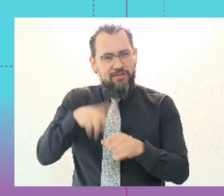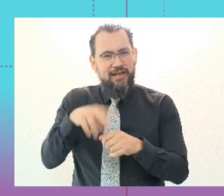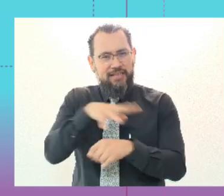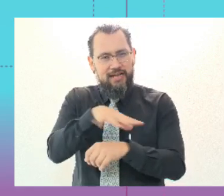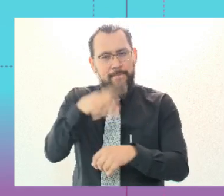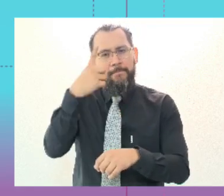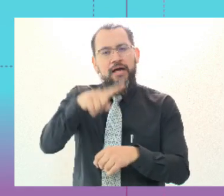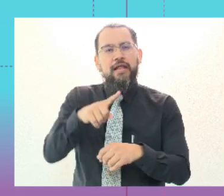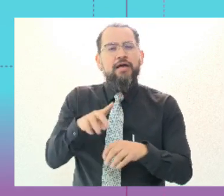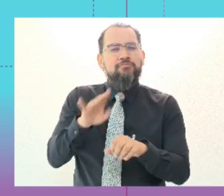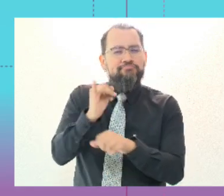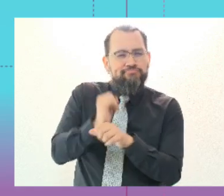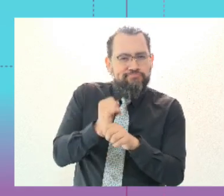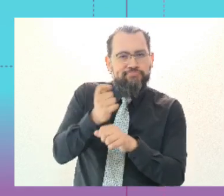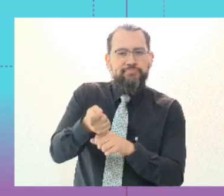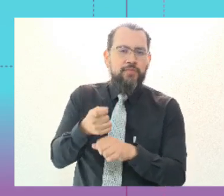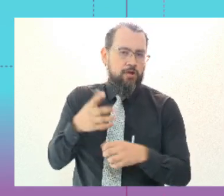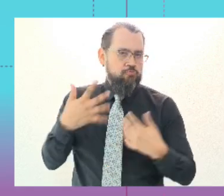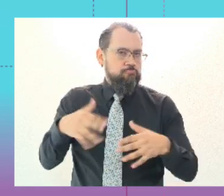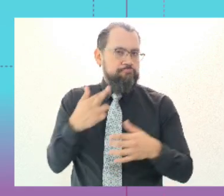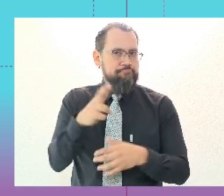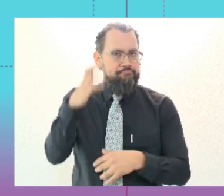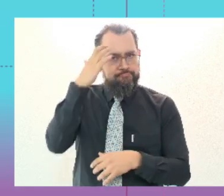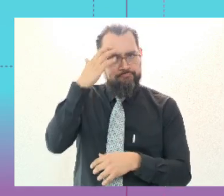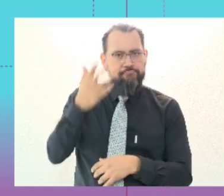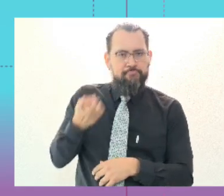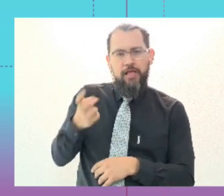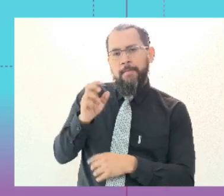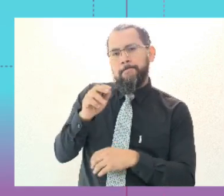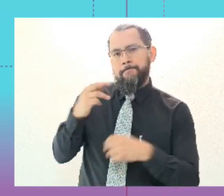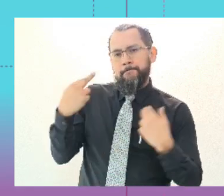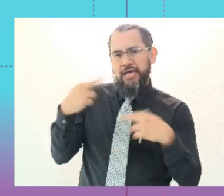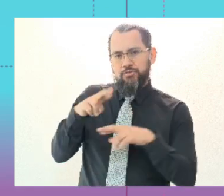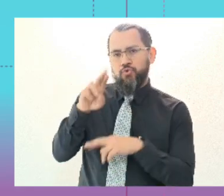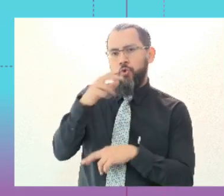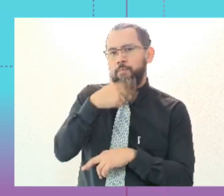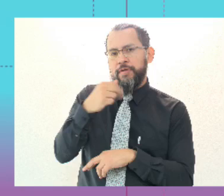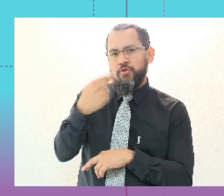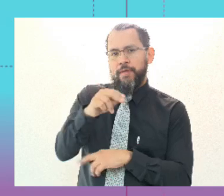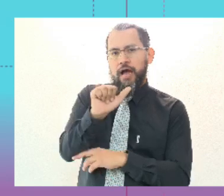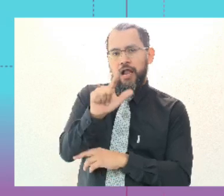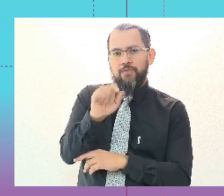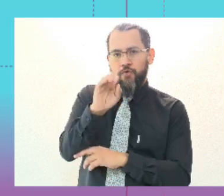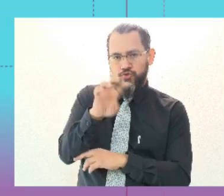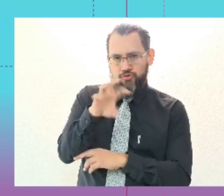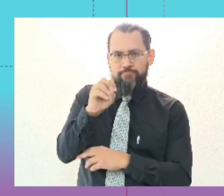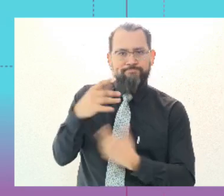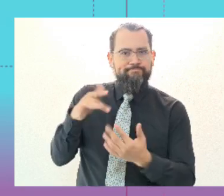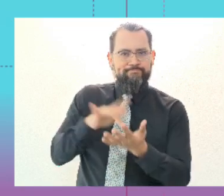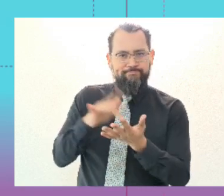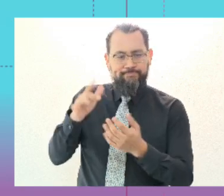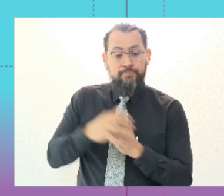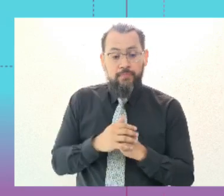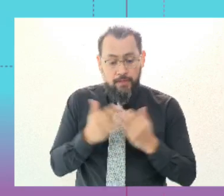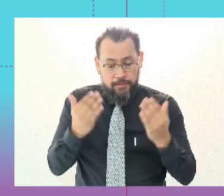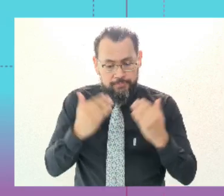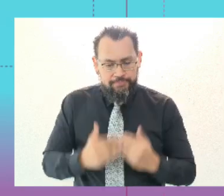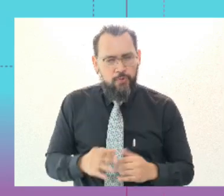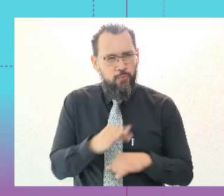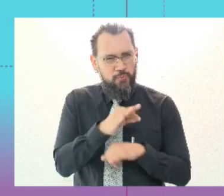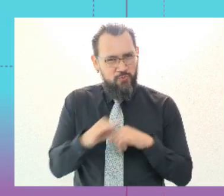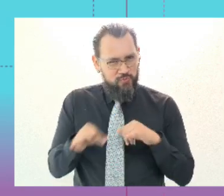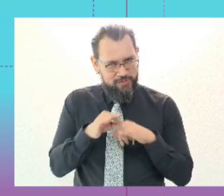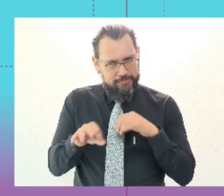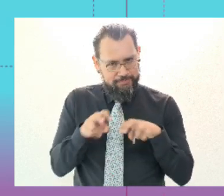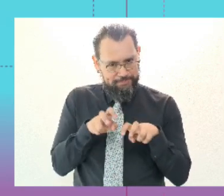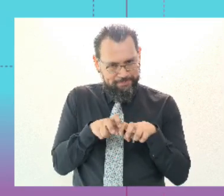han llevado muchas felicidades y un reconocimiento también al maestro Alfonso. Pues vamos a comenzar nuestro último panel, porque